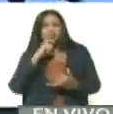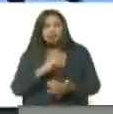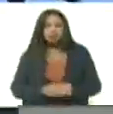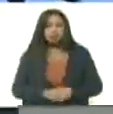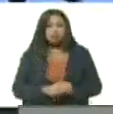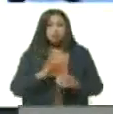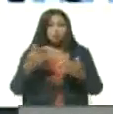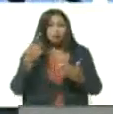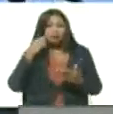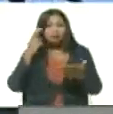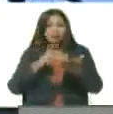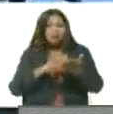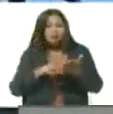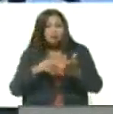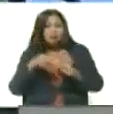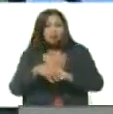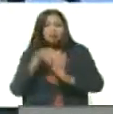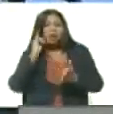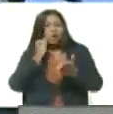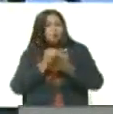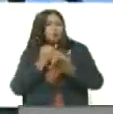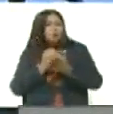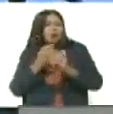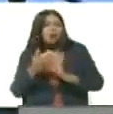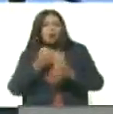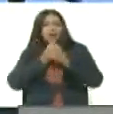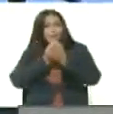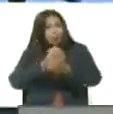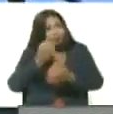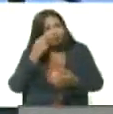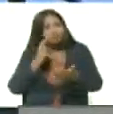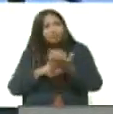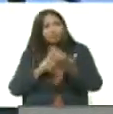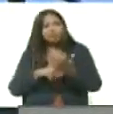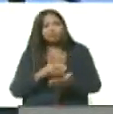es cuando se pone a prueba el amor verdadero.